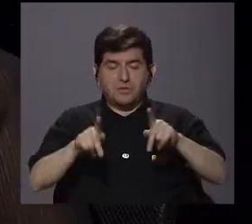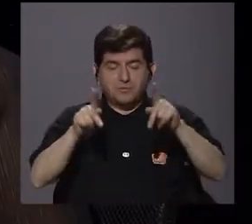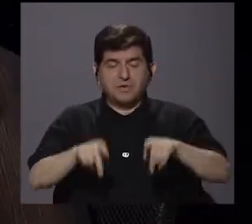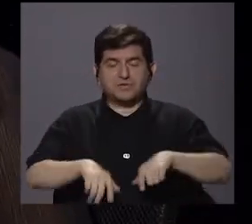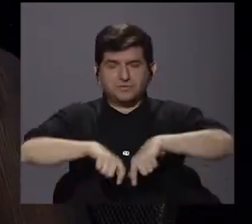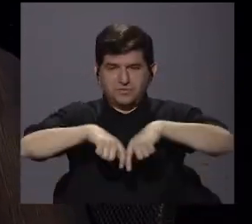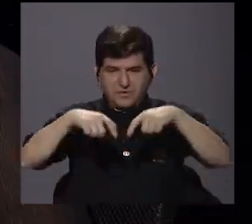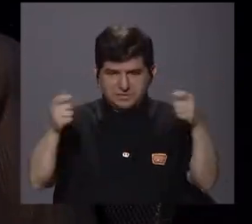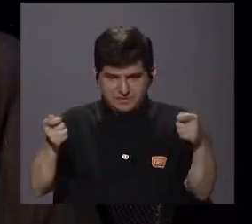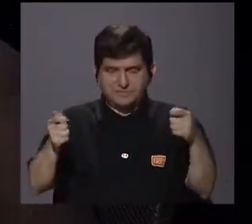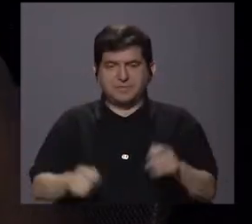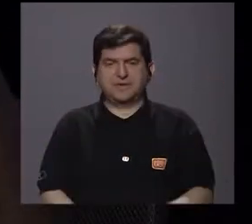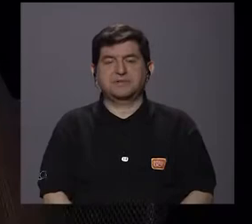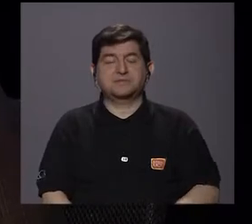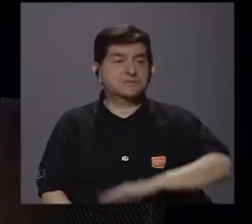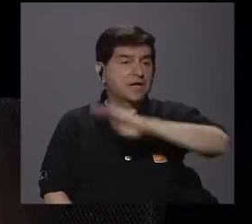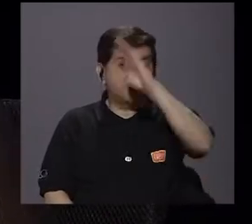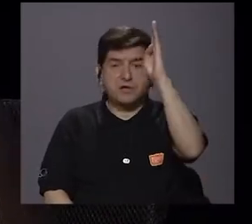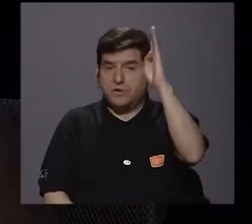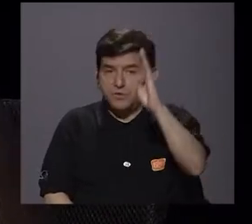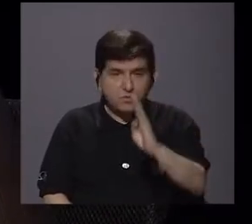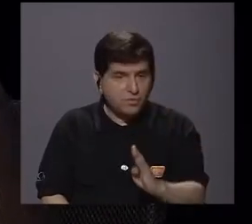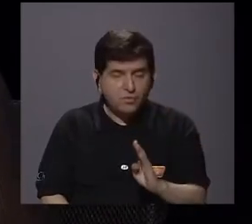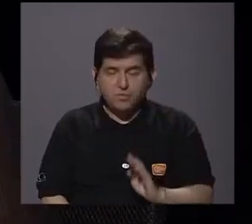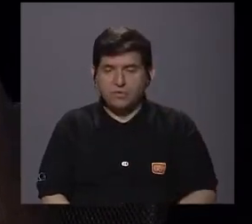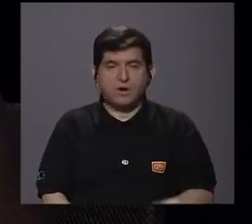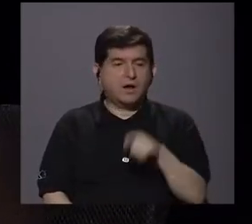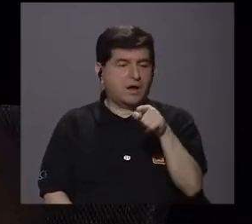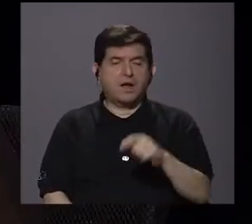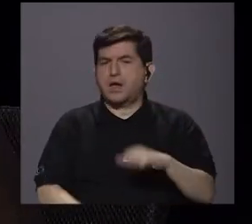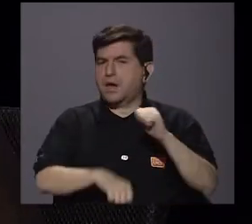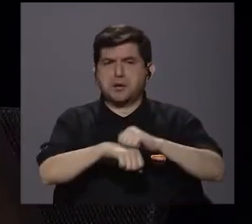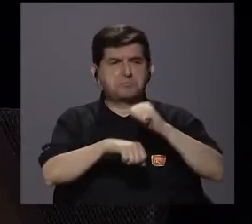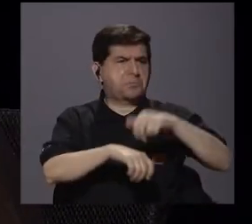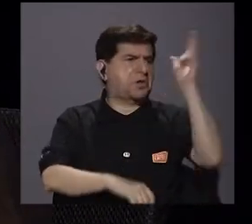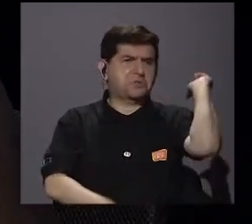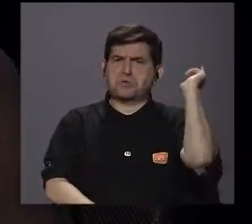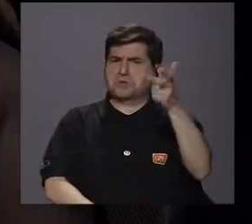prensa. Él en ningún momento estaba tirando piedras.